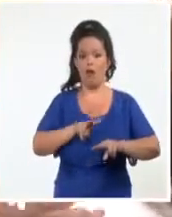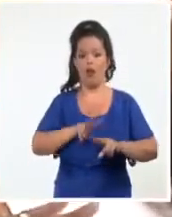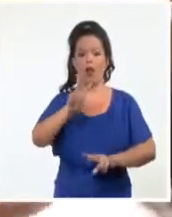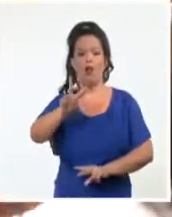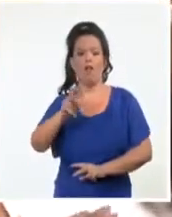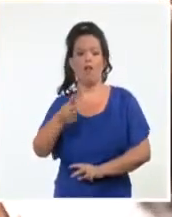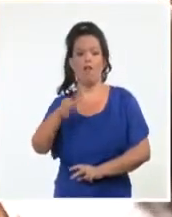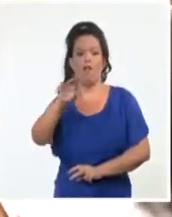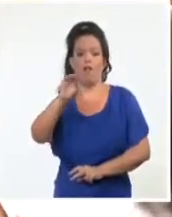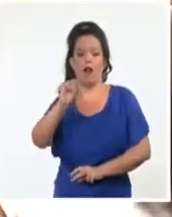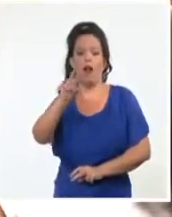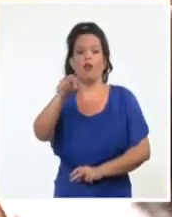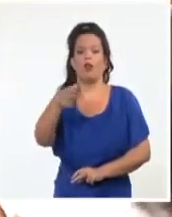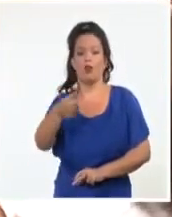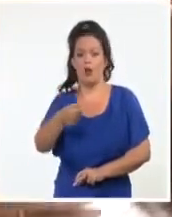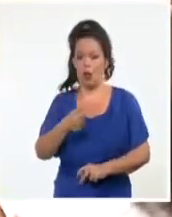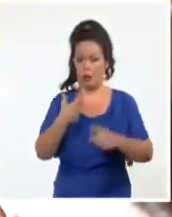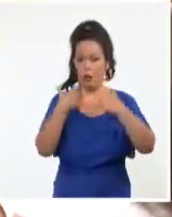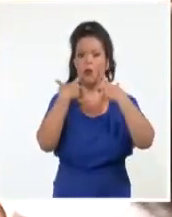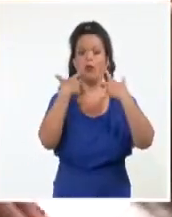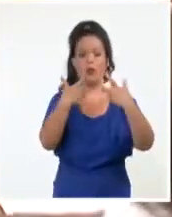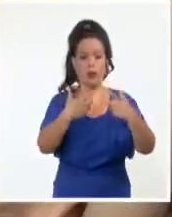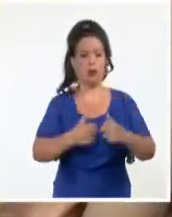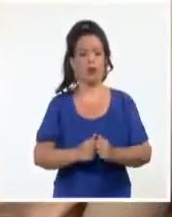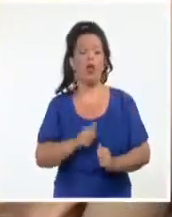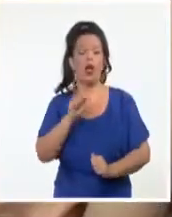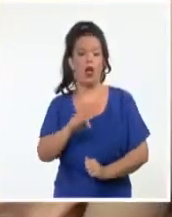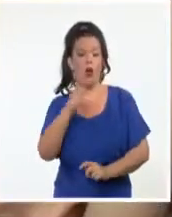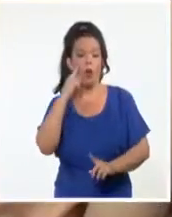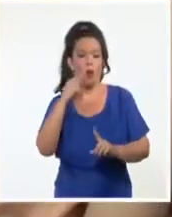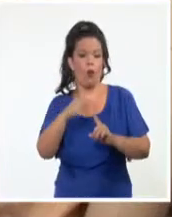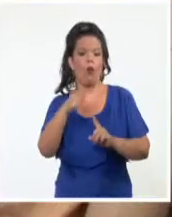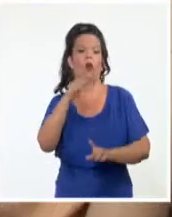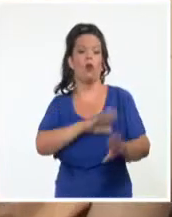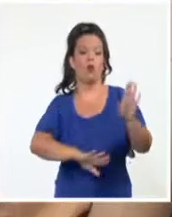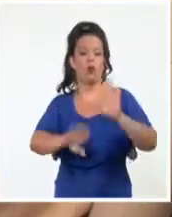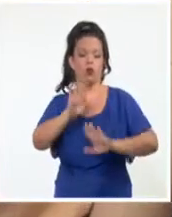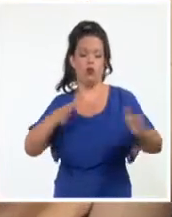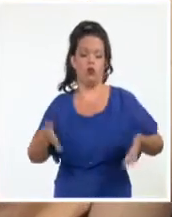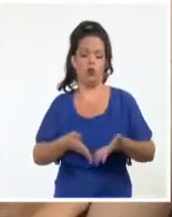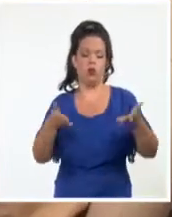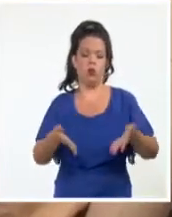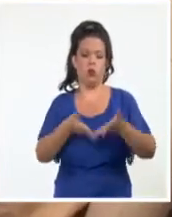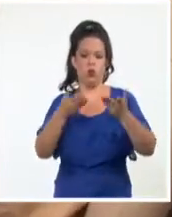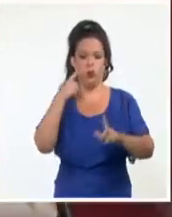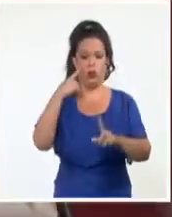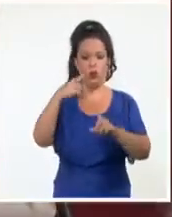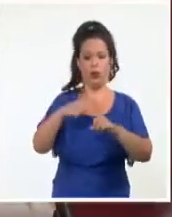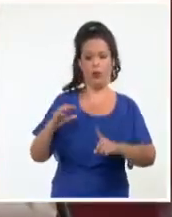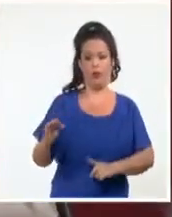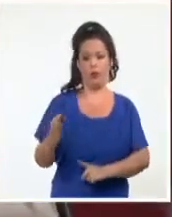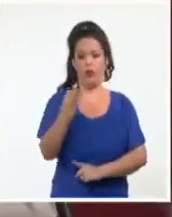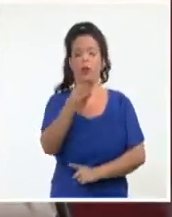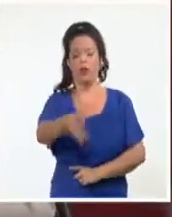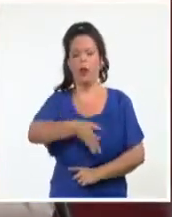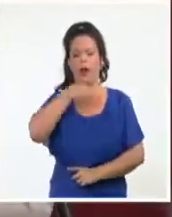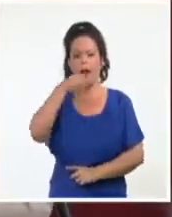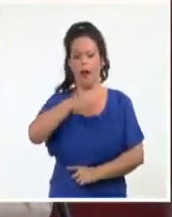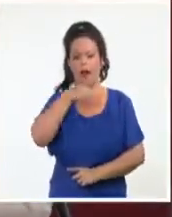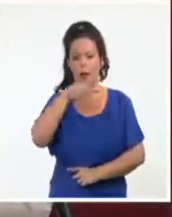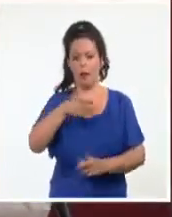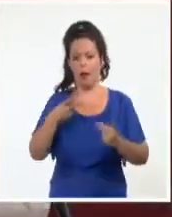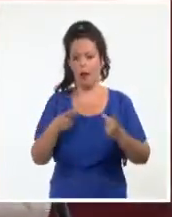Cuba de la pedagogía. Entre las premisas que defiende este tan anhelado y necesario perfeccionamiento, explicaron los expertos, está